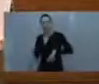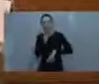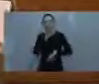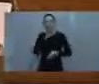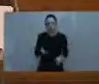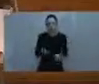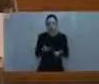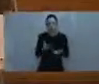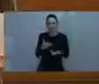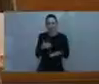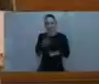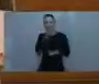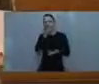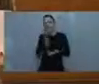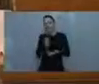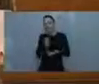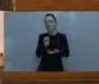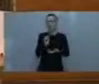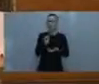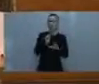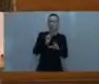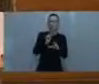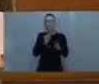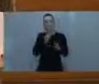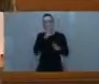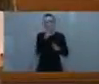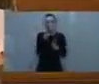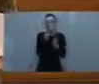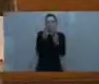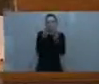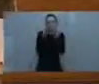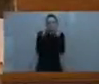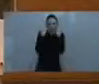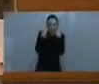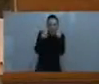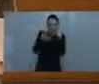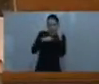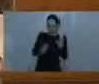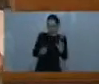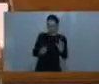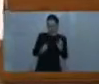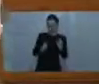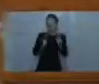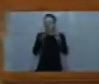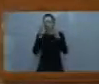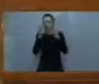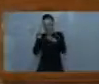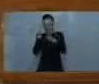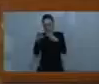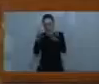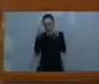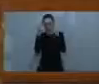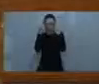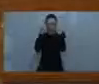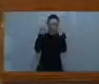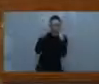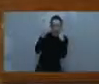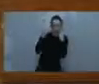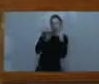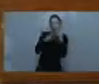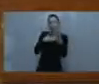concibe desde la sumisión, claro, yo no, desde la sumisión o desde la simpatía personal. Yo